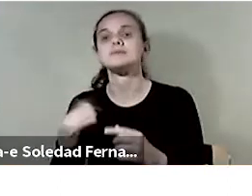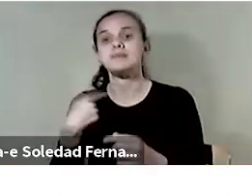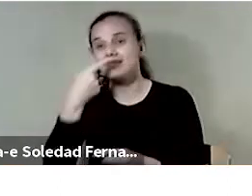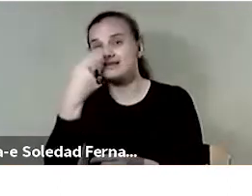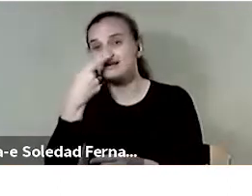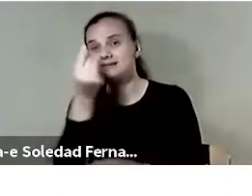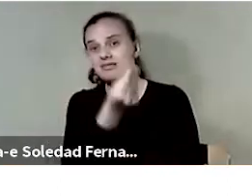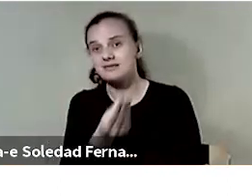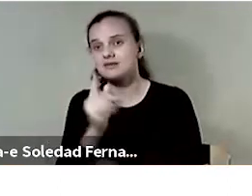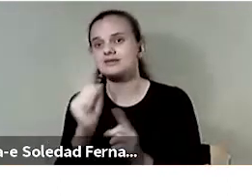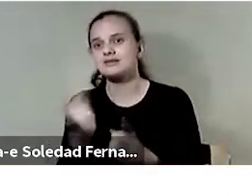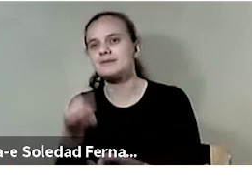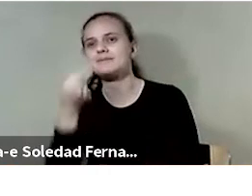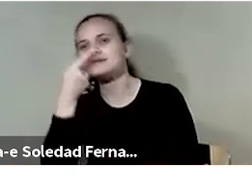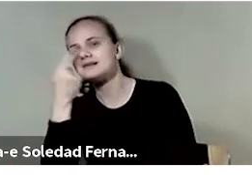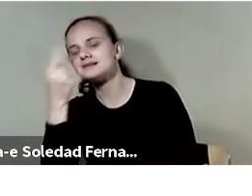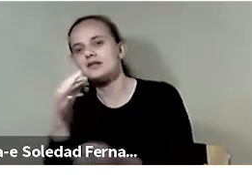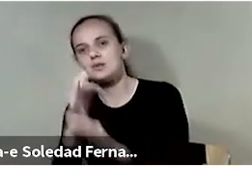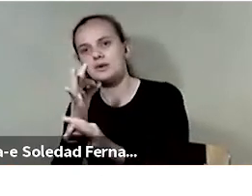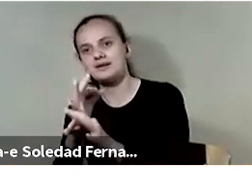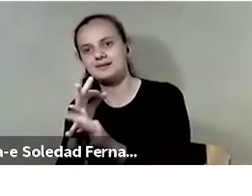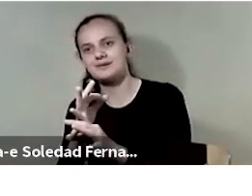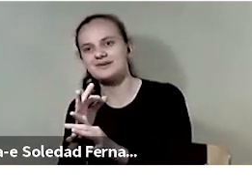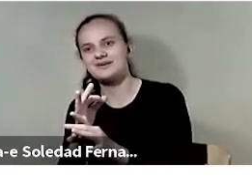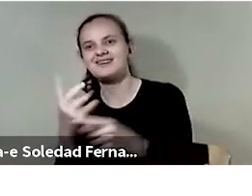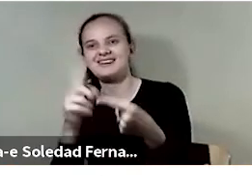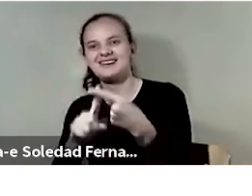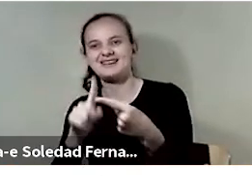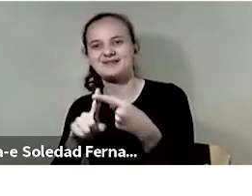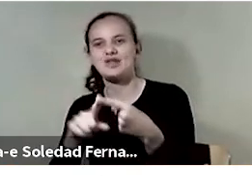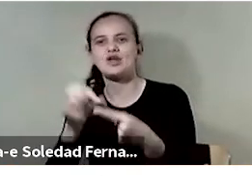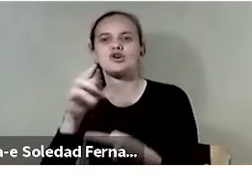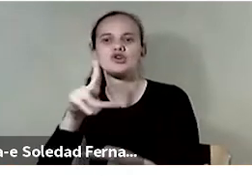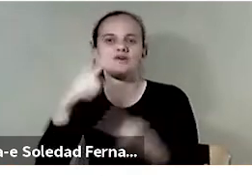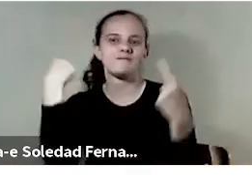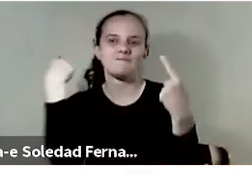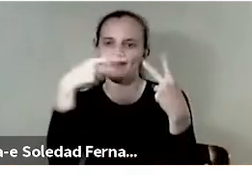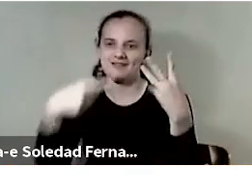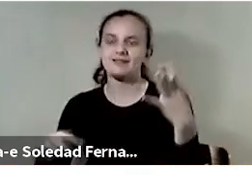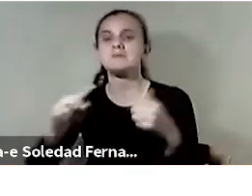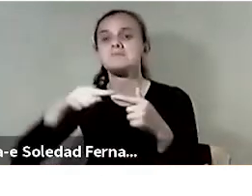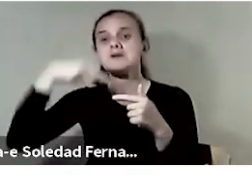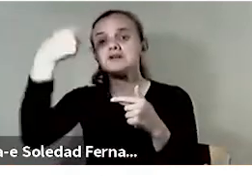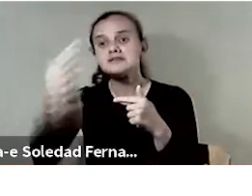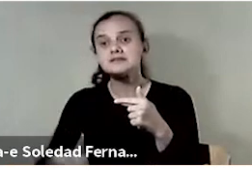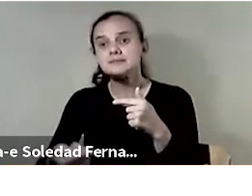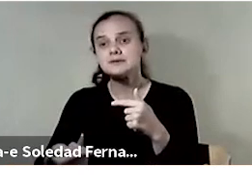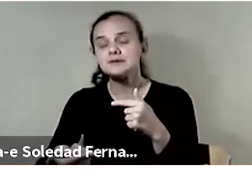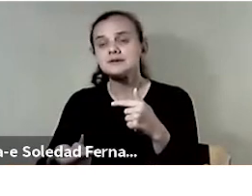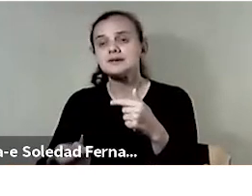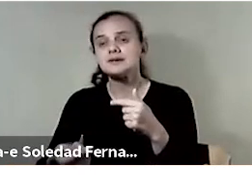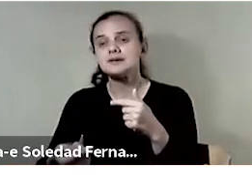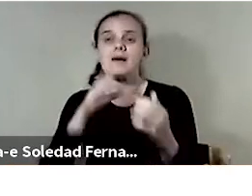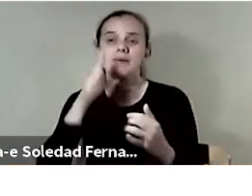está orientada a programación exclusivamente? Me interesa lo relacionado a diseño gráfico y a lo educativo. No, está relacionado a un montón de